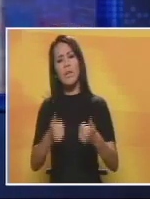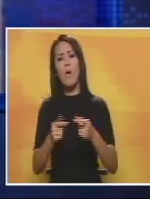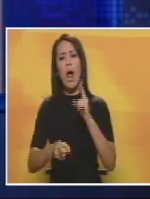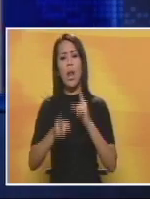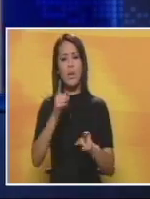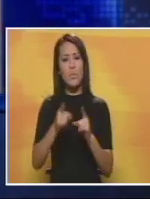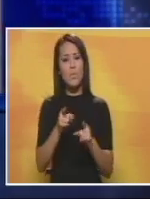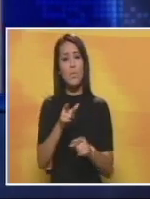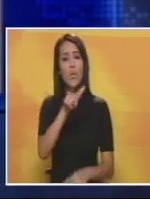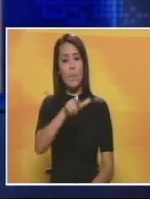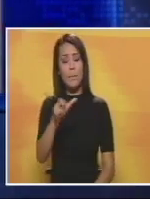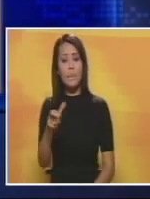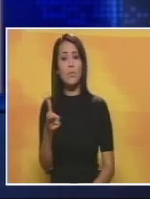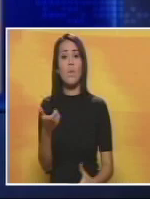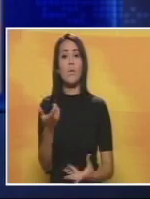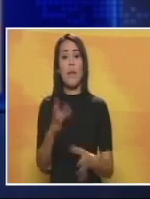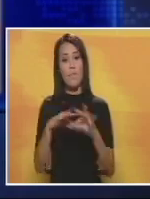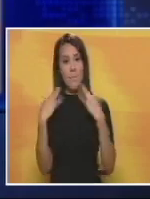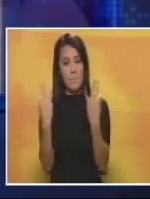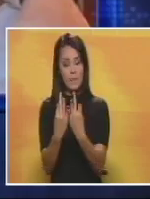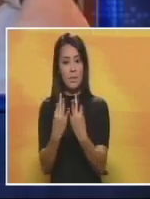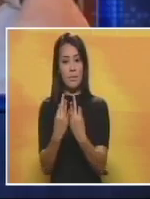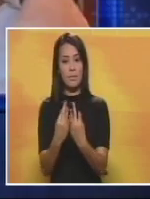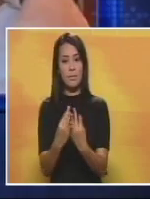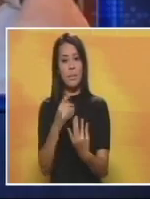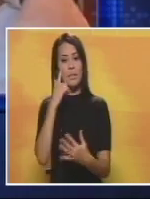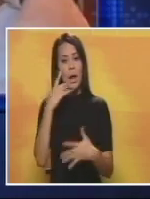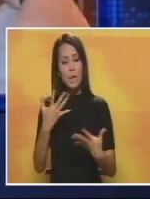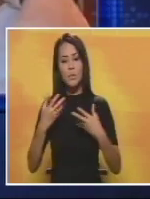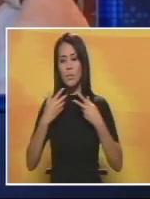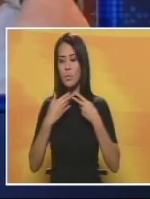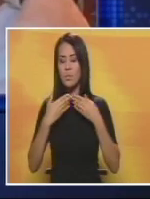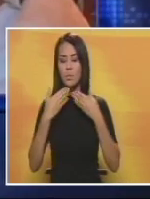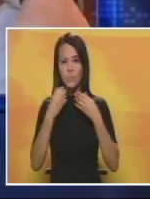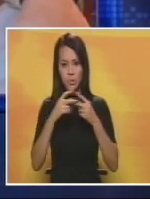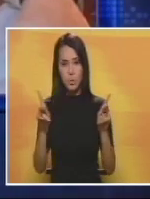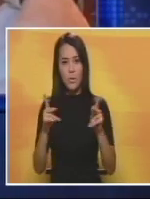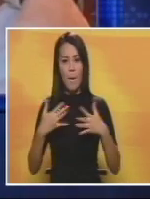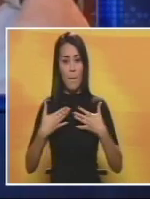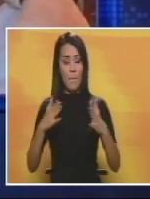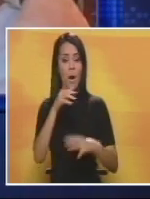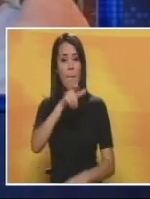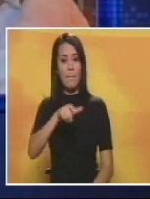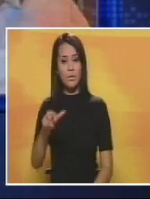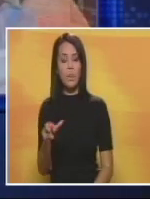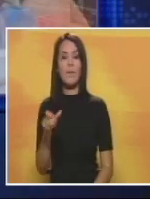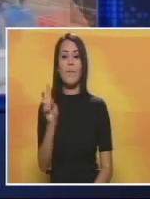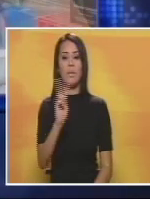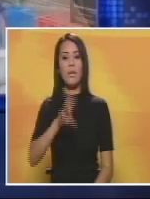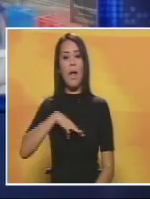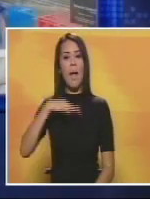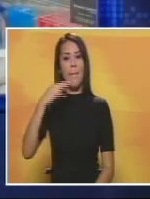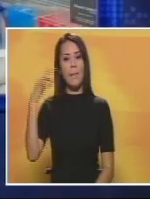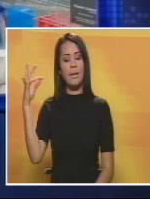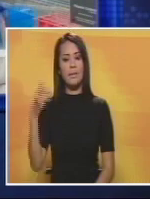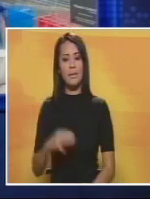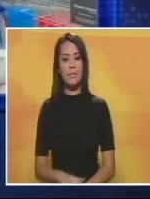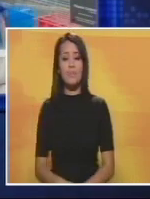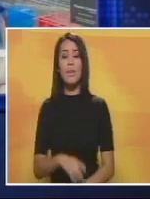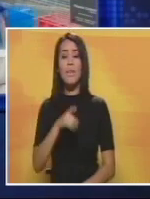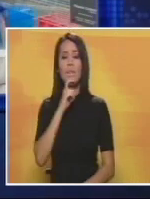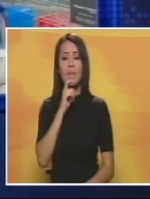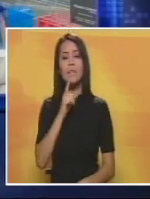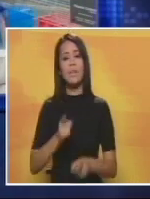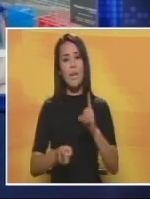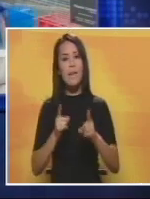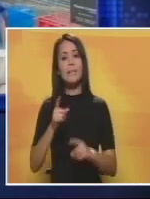algunos de los integrantes de su familia y no dudó en enviarle un mensaje al pueblo venezolano. Esperanza, hasta en los momentos más